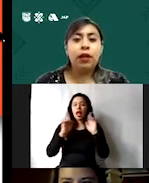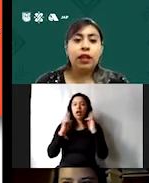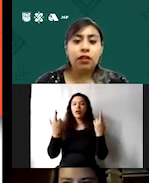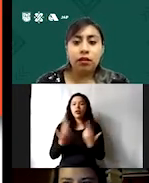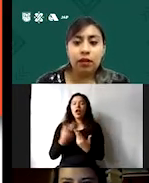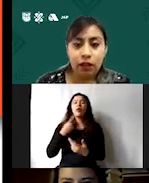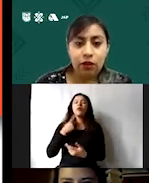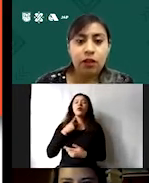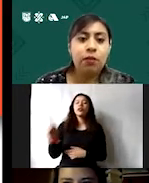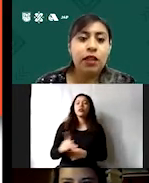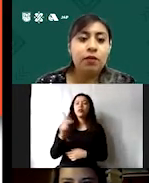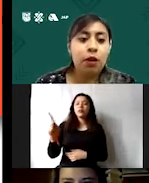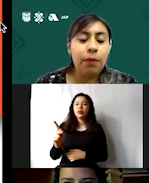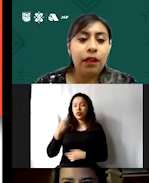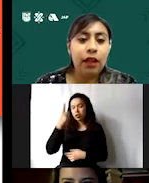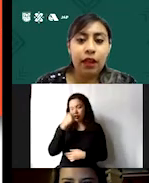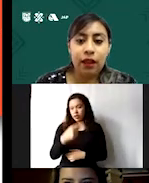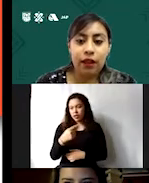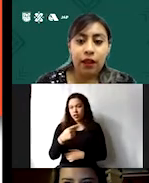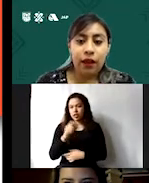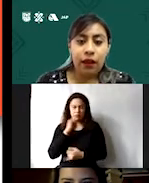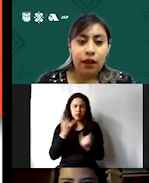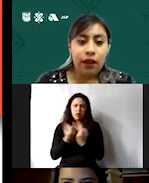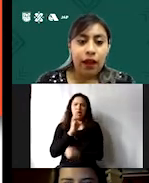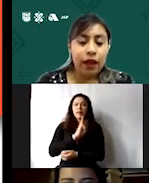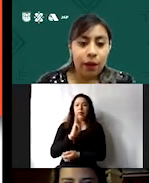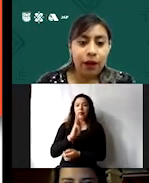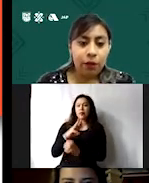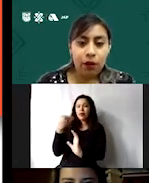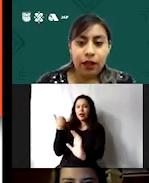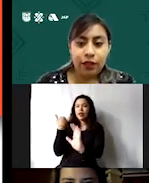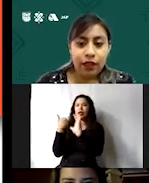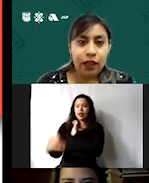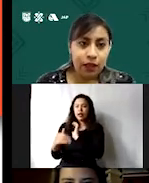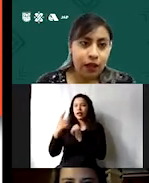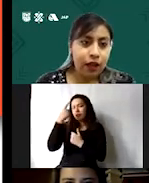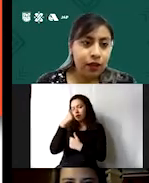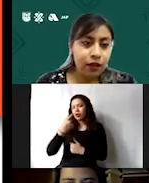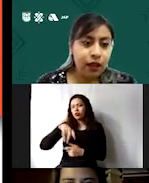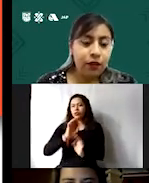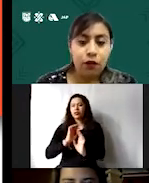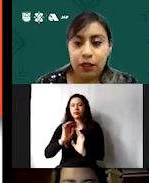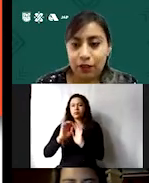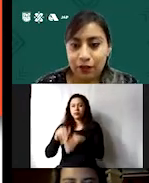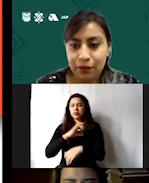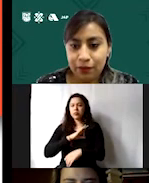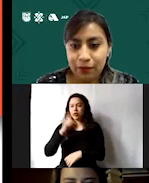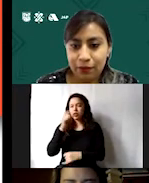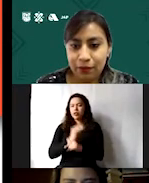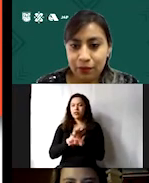políticas públicas, de todas formas se les va a compartir la liga para que puedan acceder y tengan la